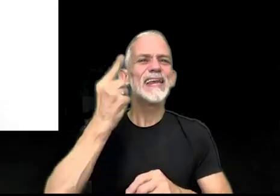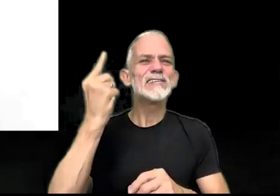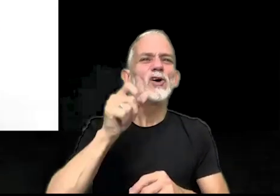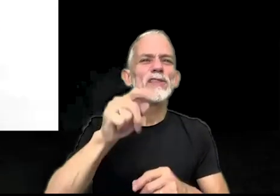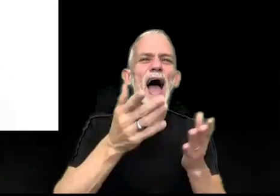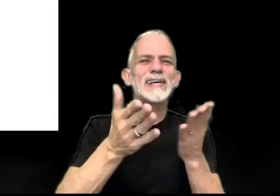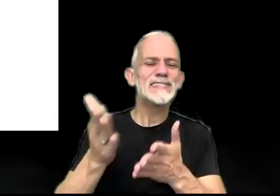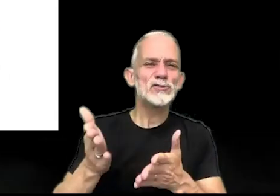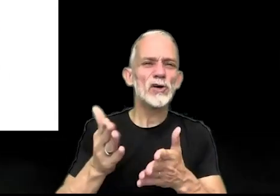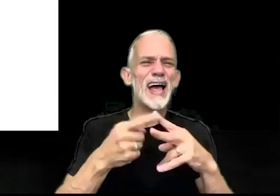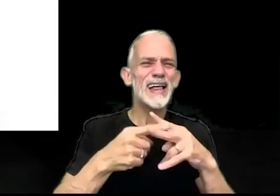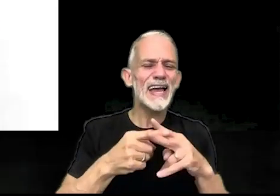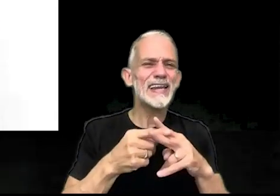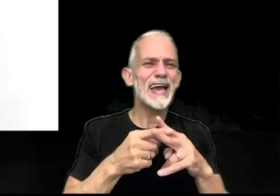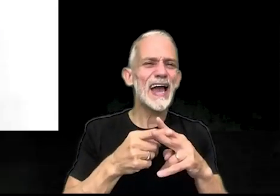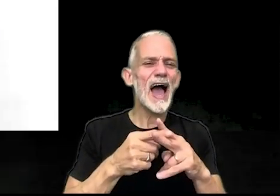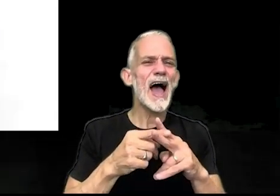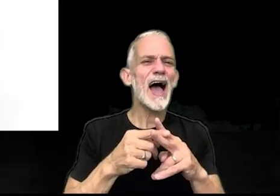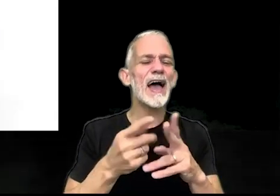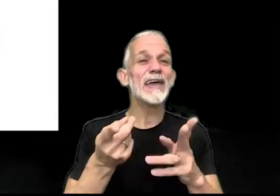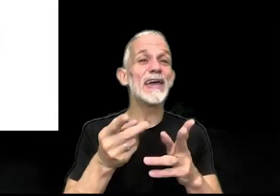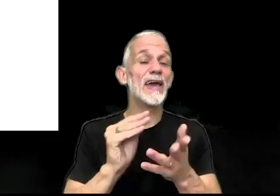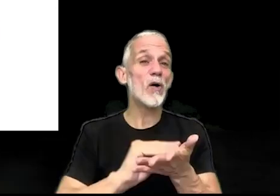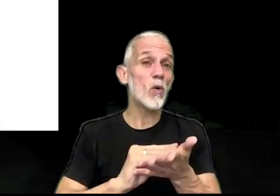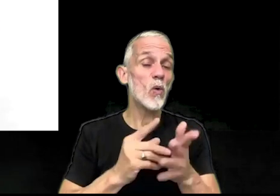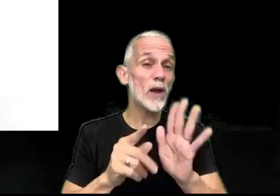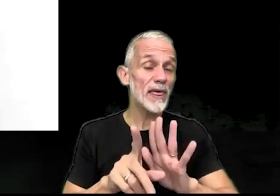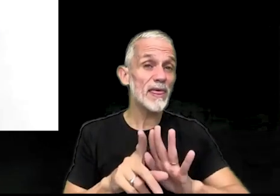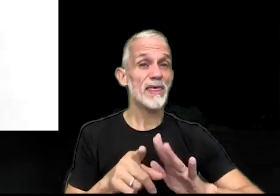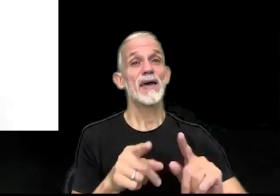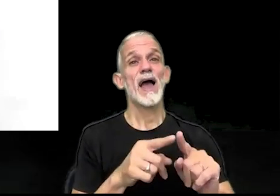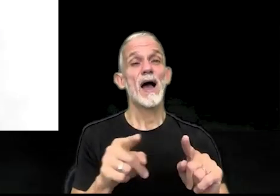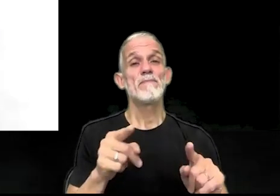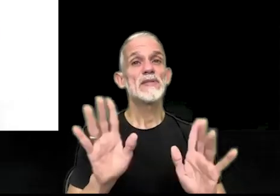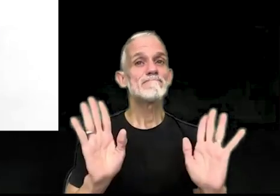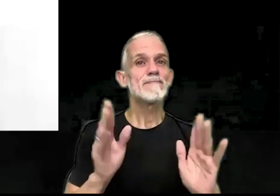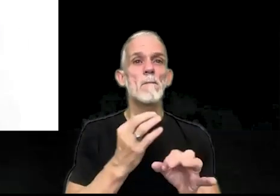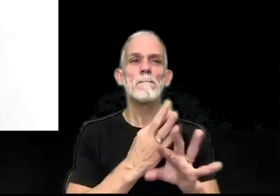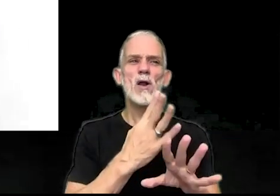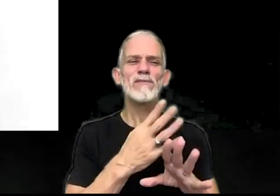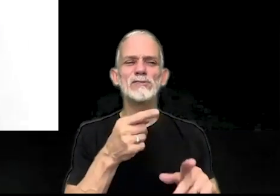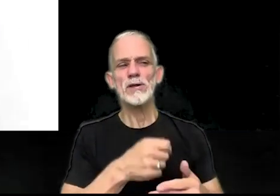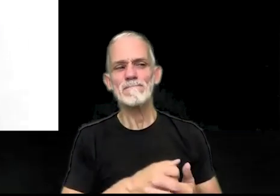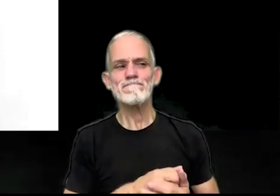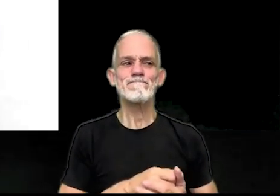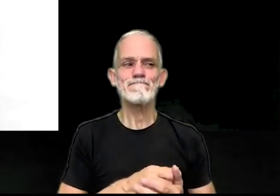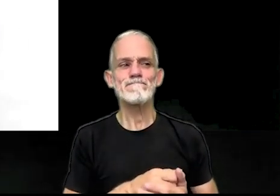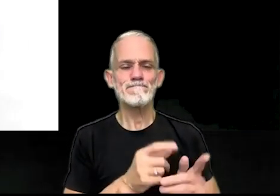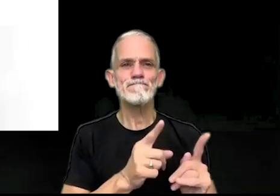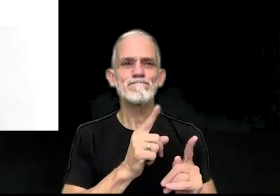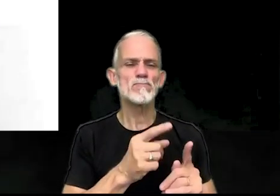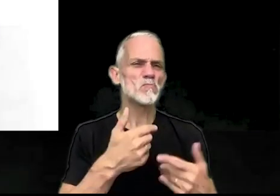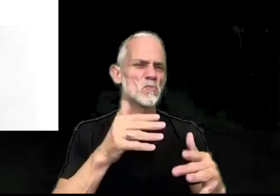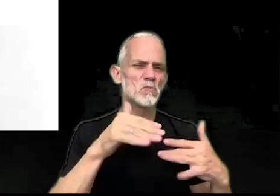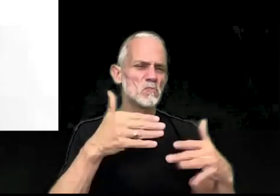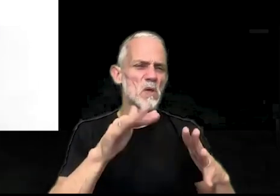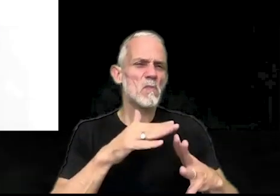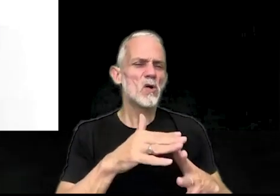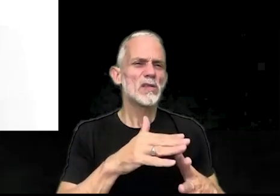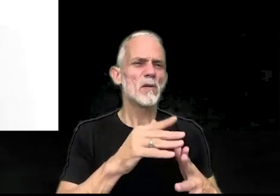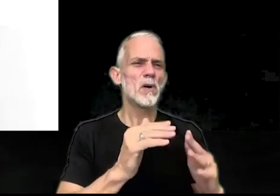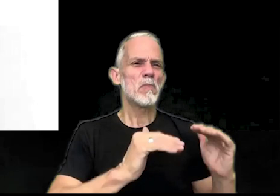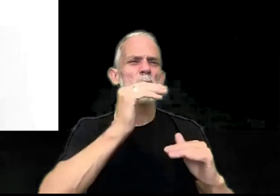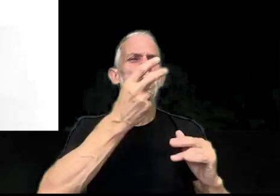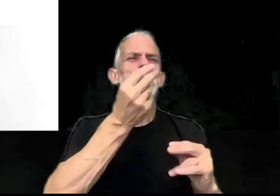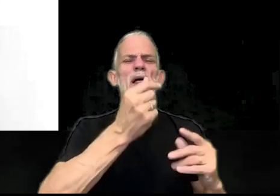de Asesoría Técnica y Jurídica, no podemos entender que un profesional, no importa la